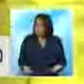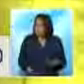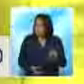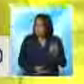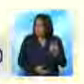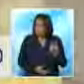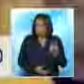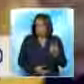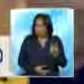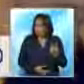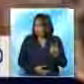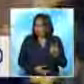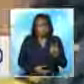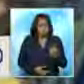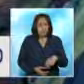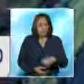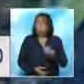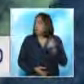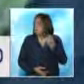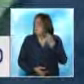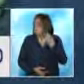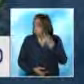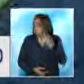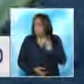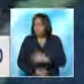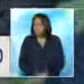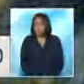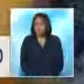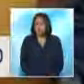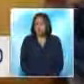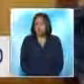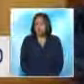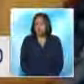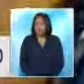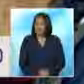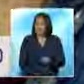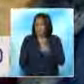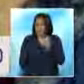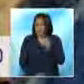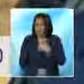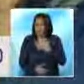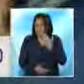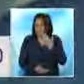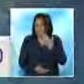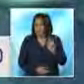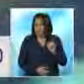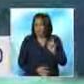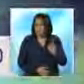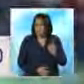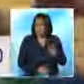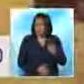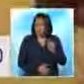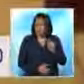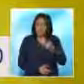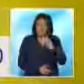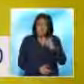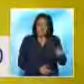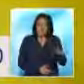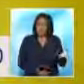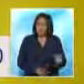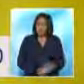dos copas. A ver, soplame el ojo despacito. Ya. Fuerte. Esas son las consecuencias del alcohol. Mira, tenemos